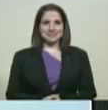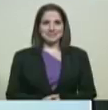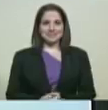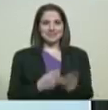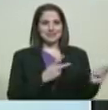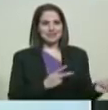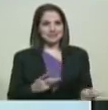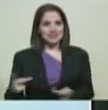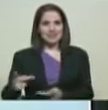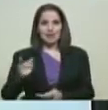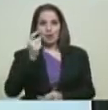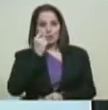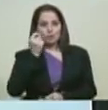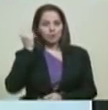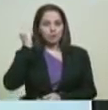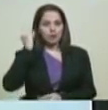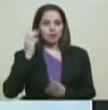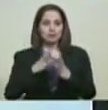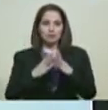Bienvenidos y bienvenidas